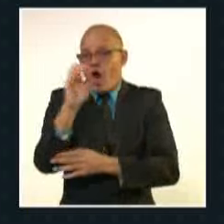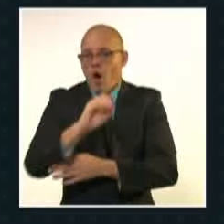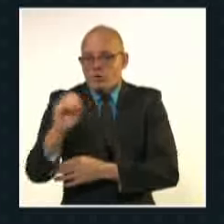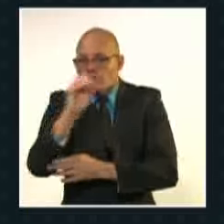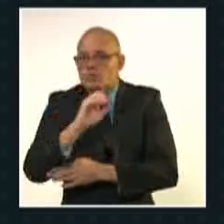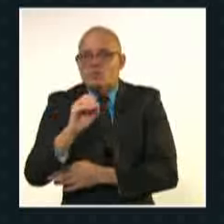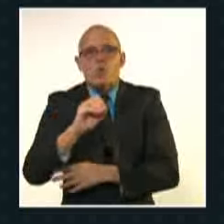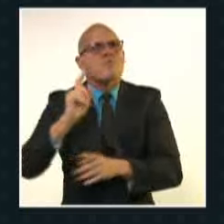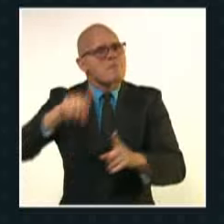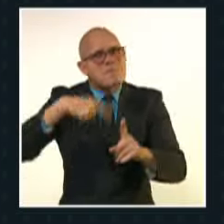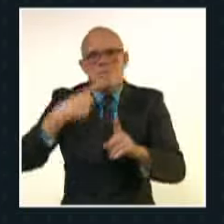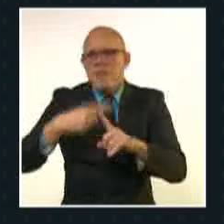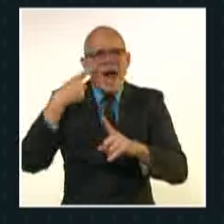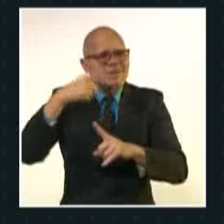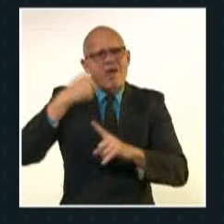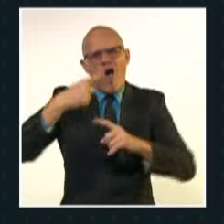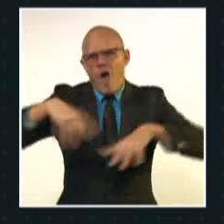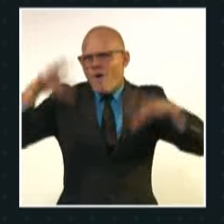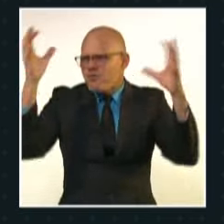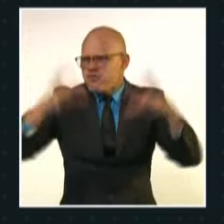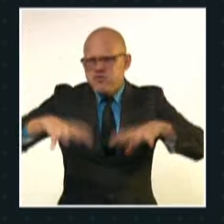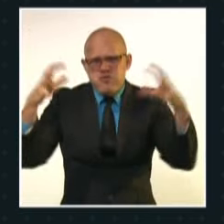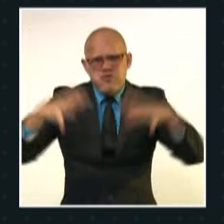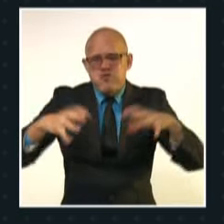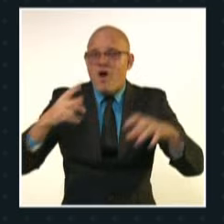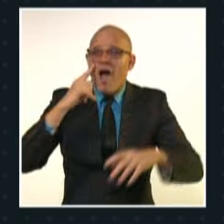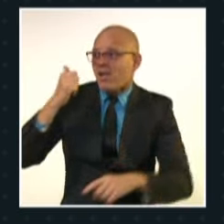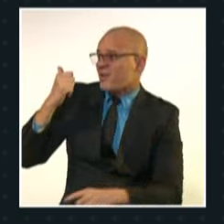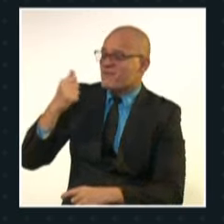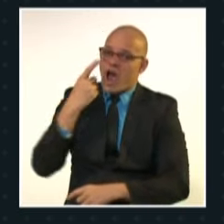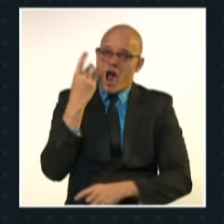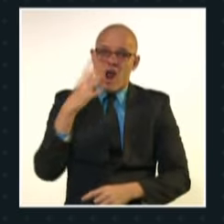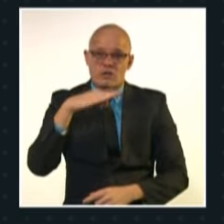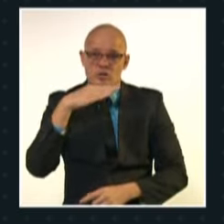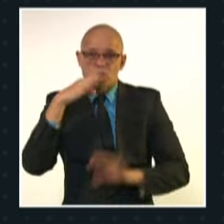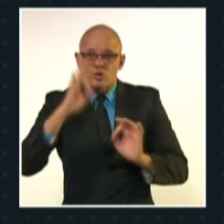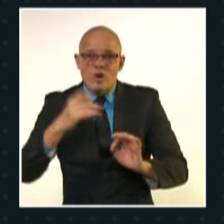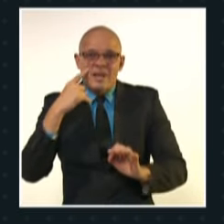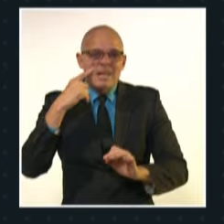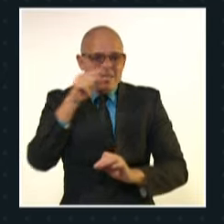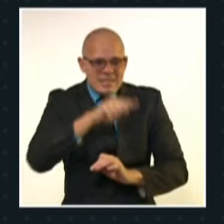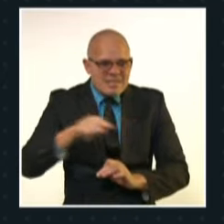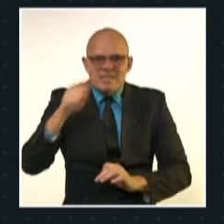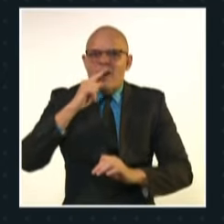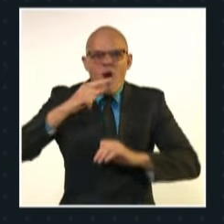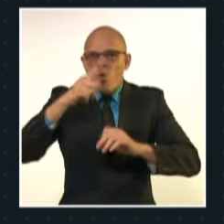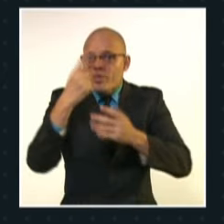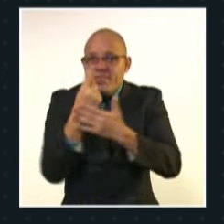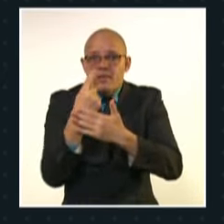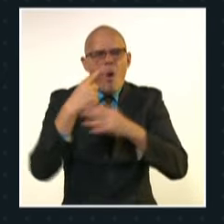máximo impacto, con acumulados superiores a 600 milímetros en 24 horas.